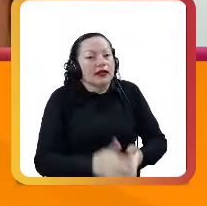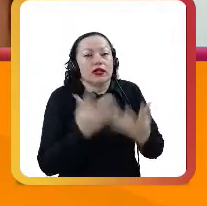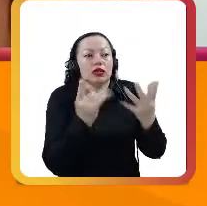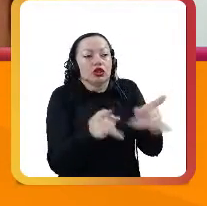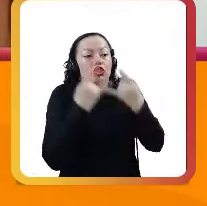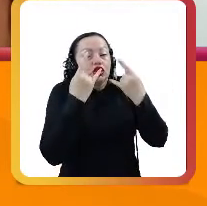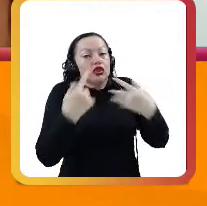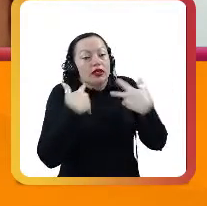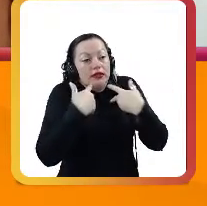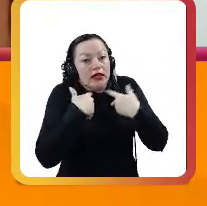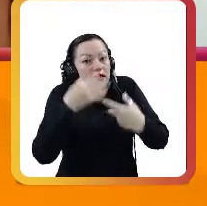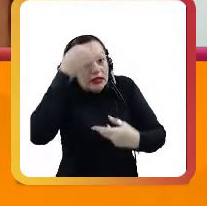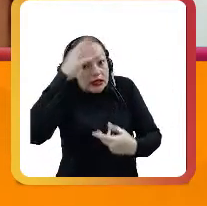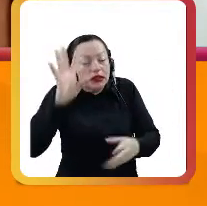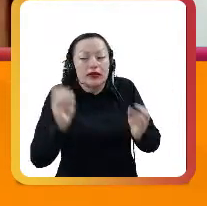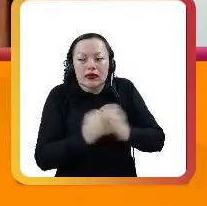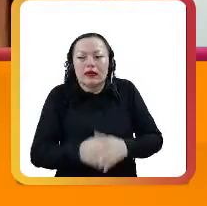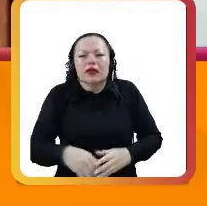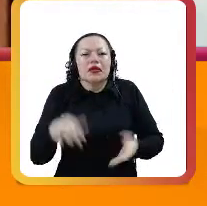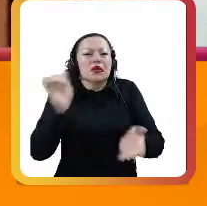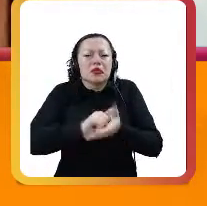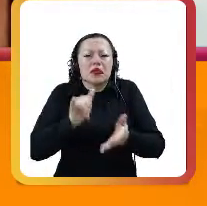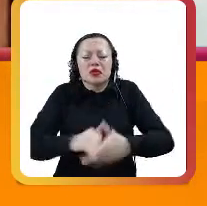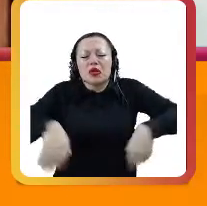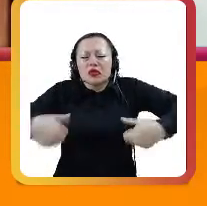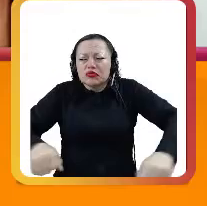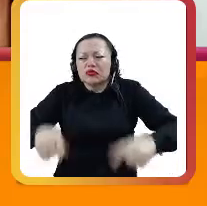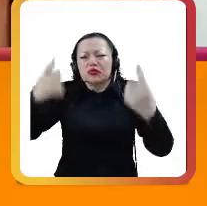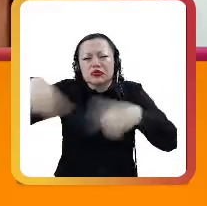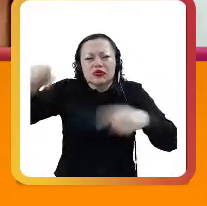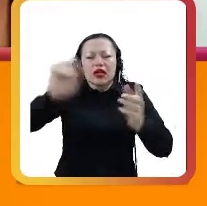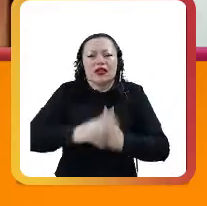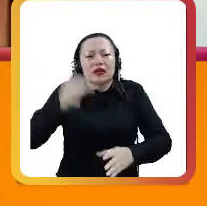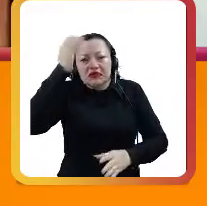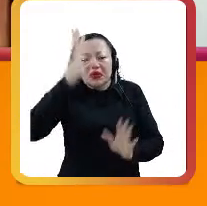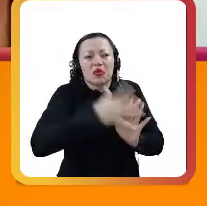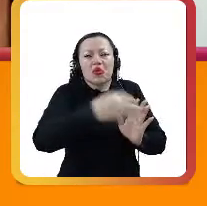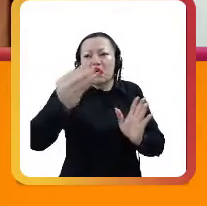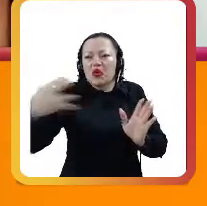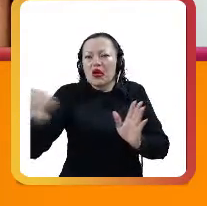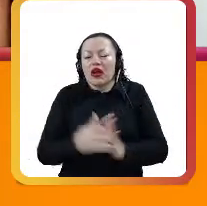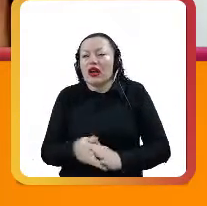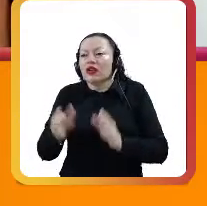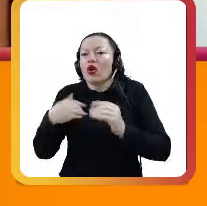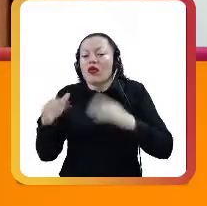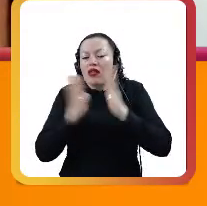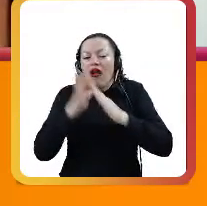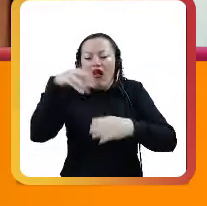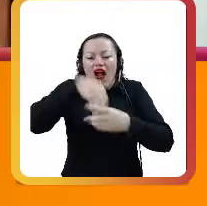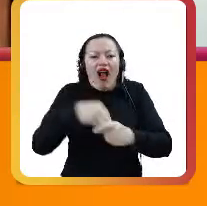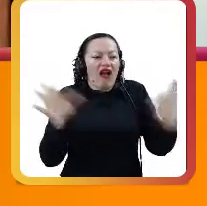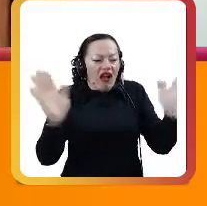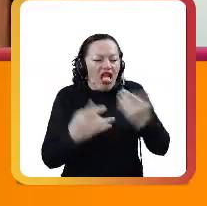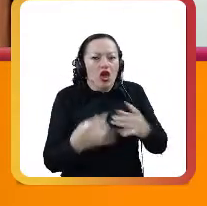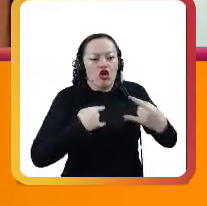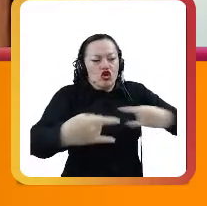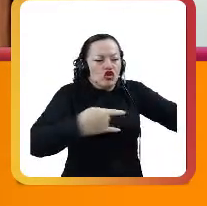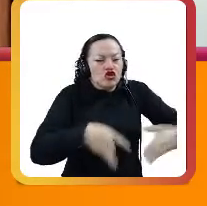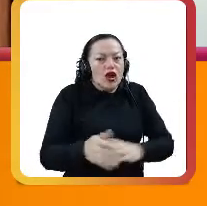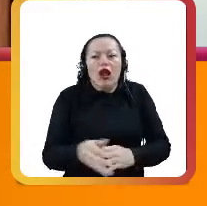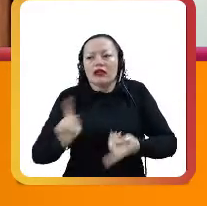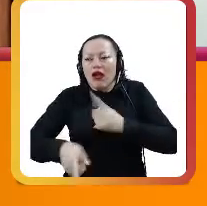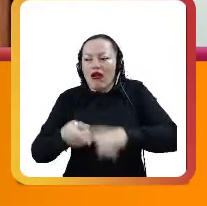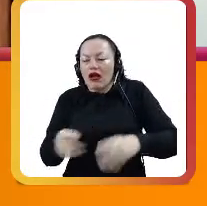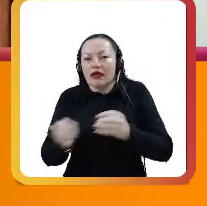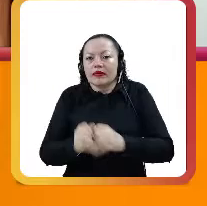Total. Él, así como salió a dar vueltas en moto, puede estar contagiando en su casa y a sus conocidos en cuanto sitio va, porque si andaba como